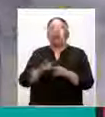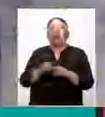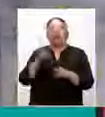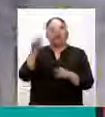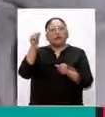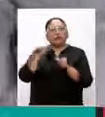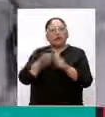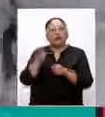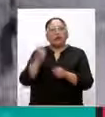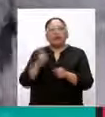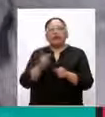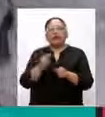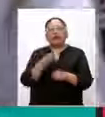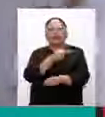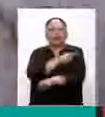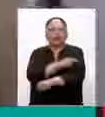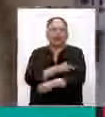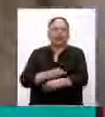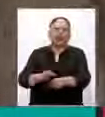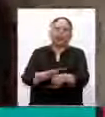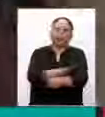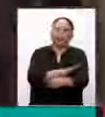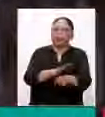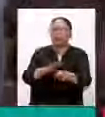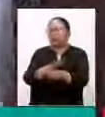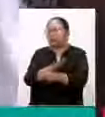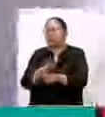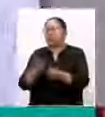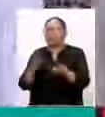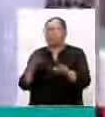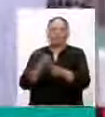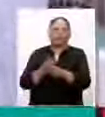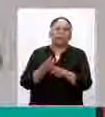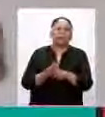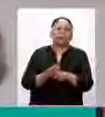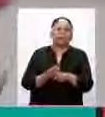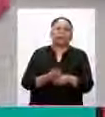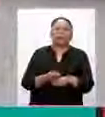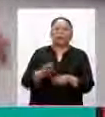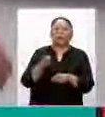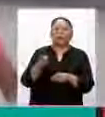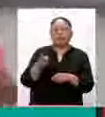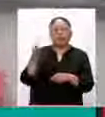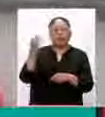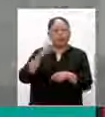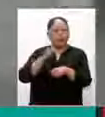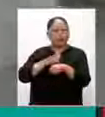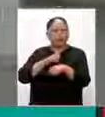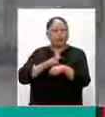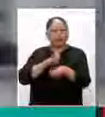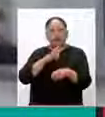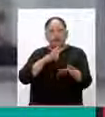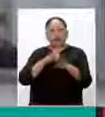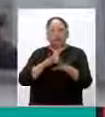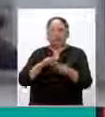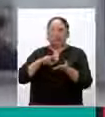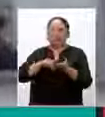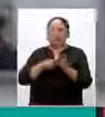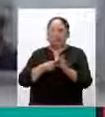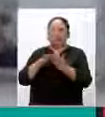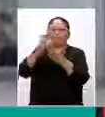tiene capacidad para atender a la población, pues resulta una clara y además consciente vulneración de